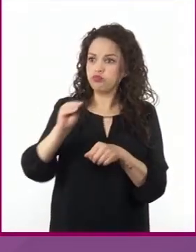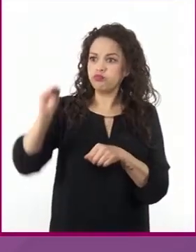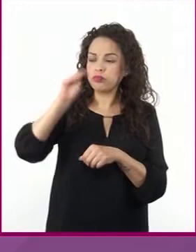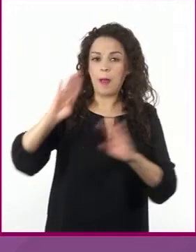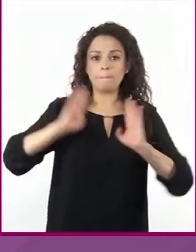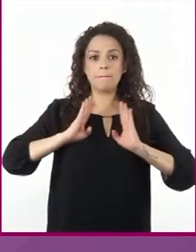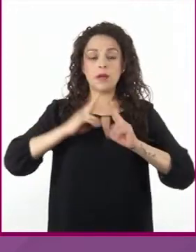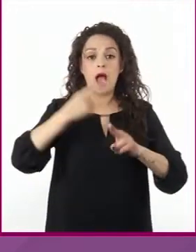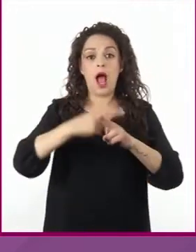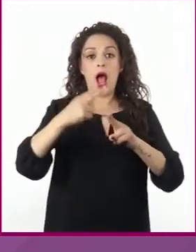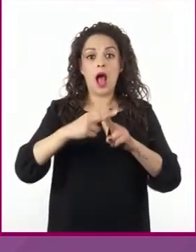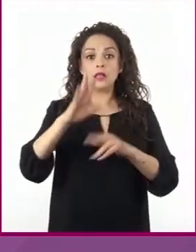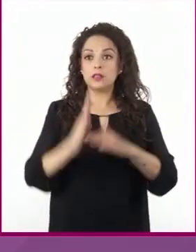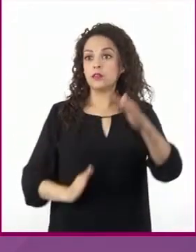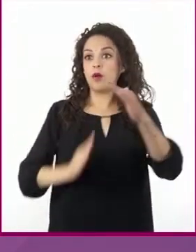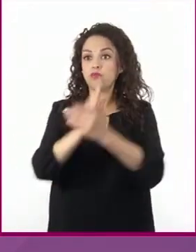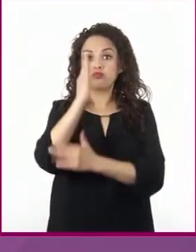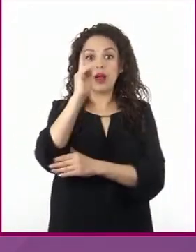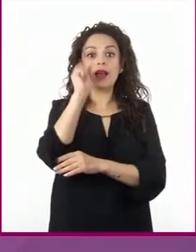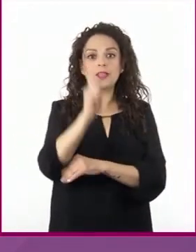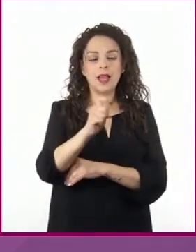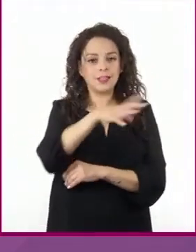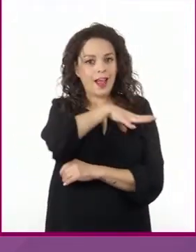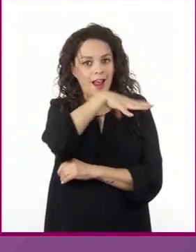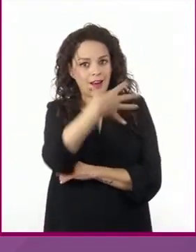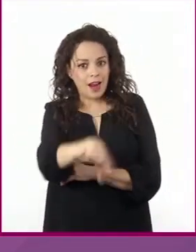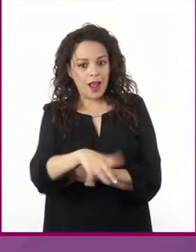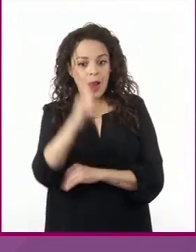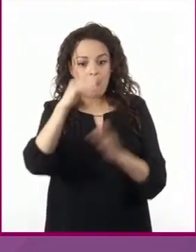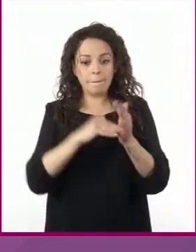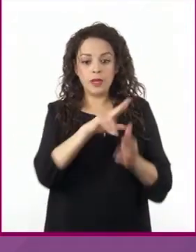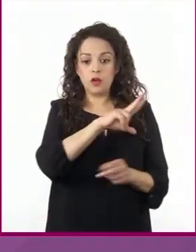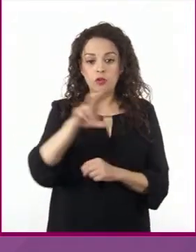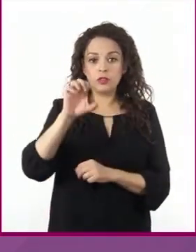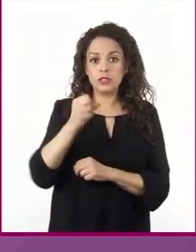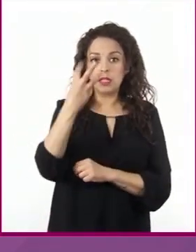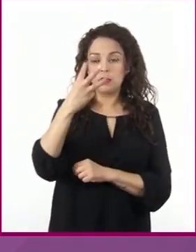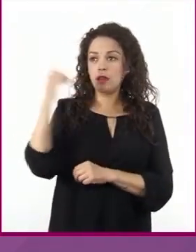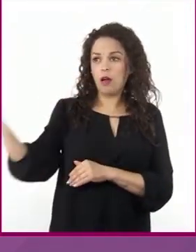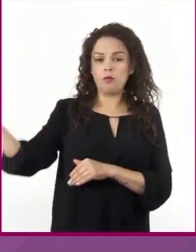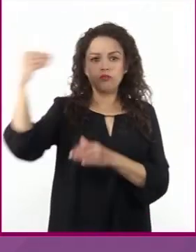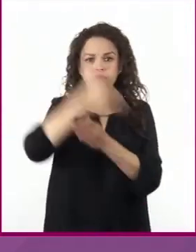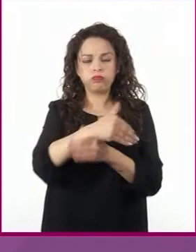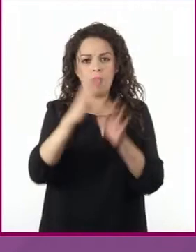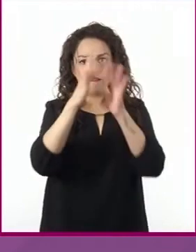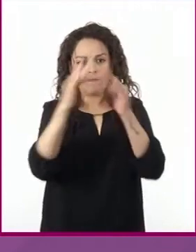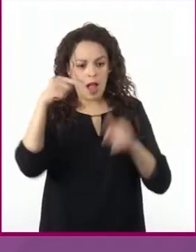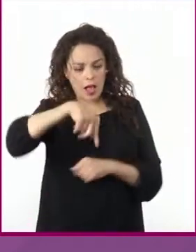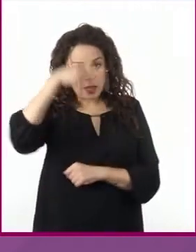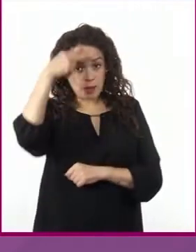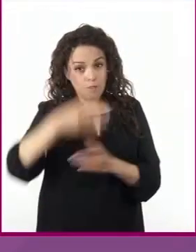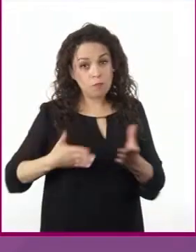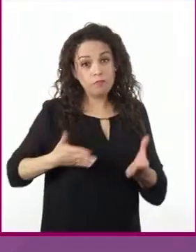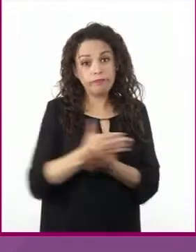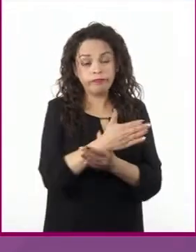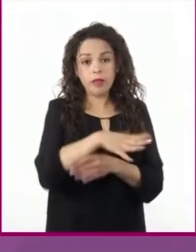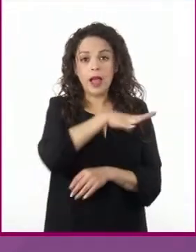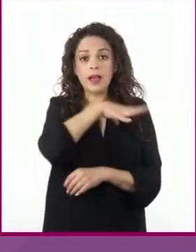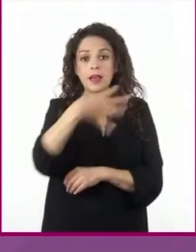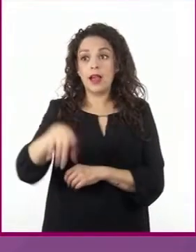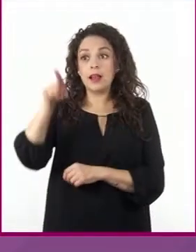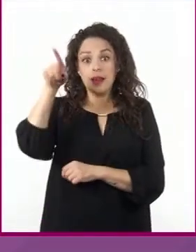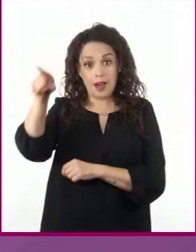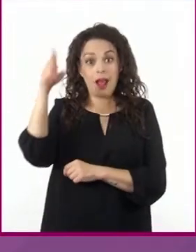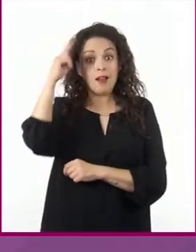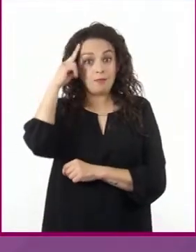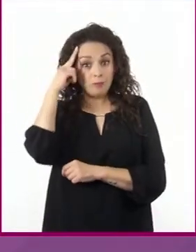a general. Hacia 1863, durante la invasión francesa, el general Díaz luchó para impedir el avance de